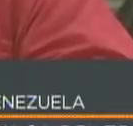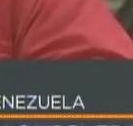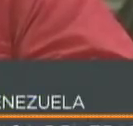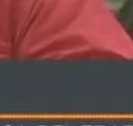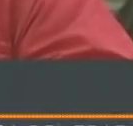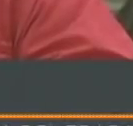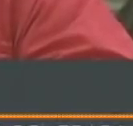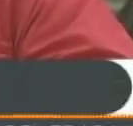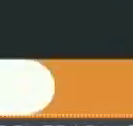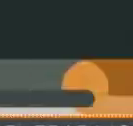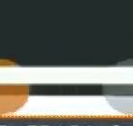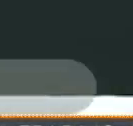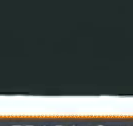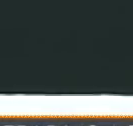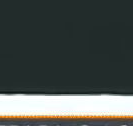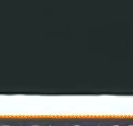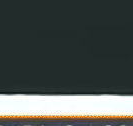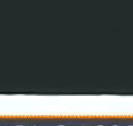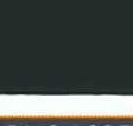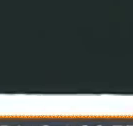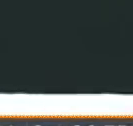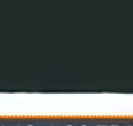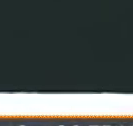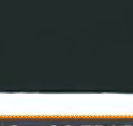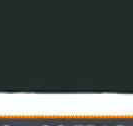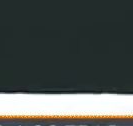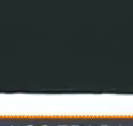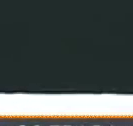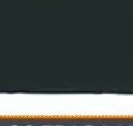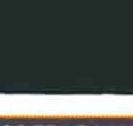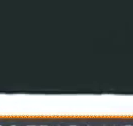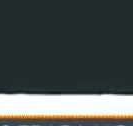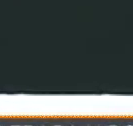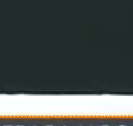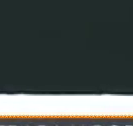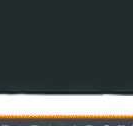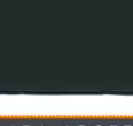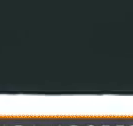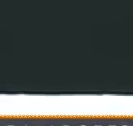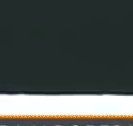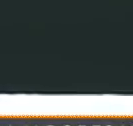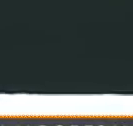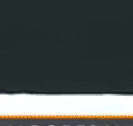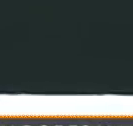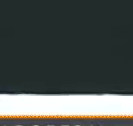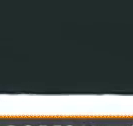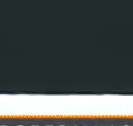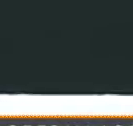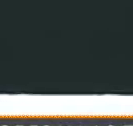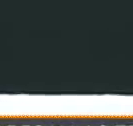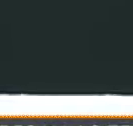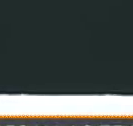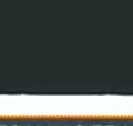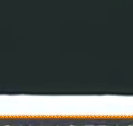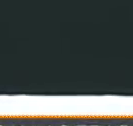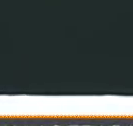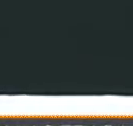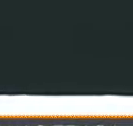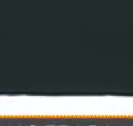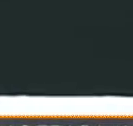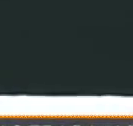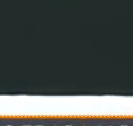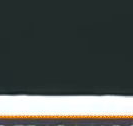compañeras vicepresidentas y vicepresidentes, Erika Farías Peña,